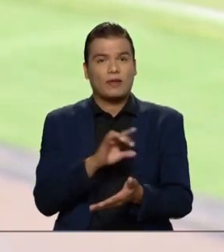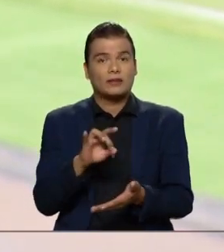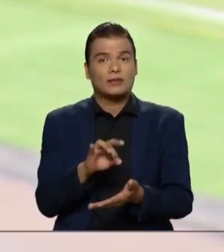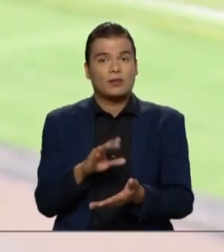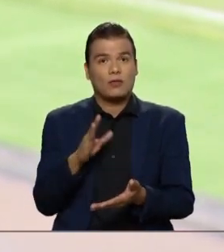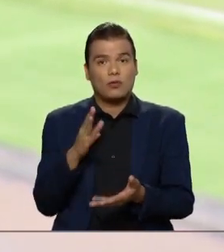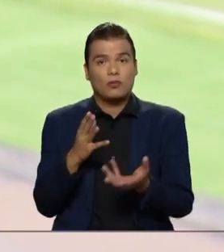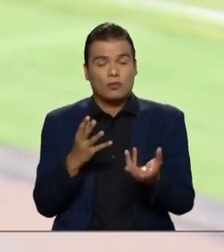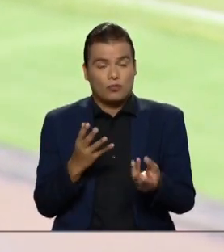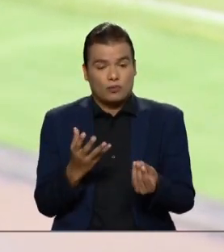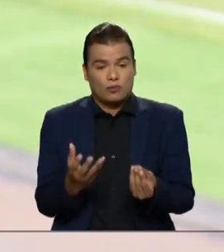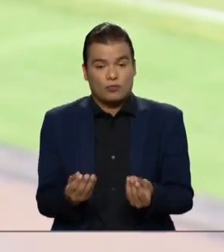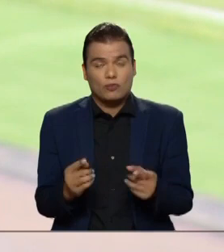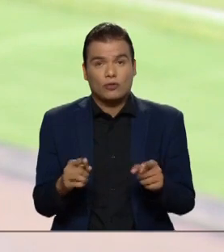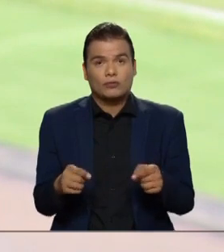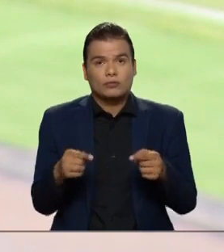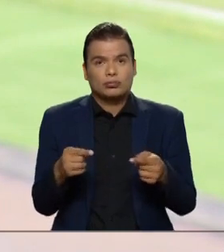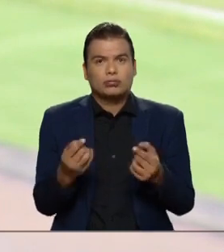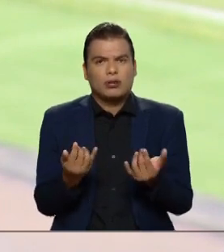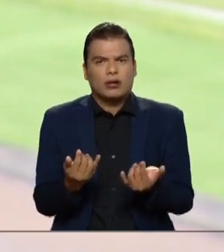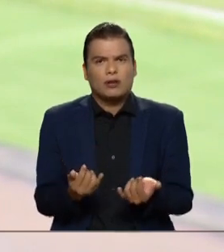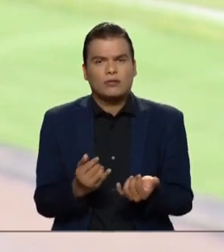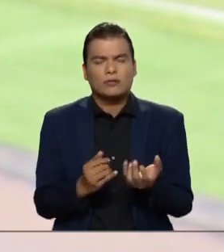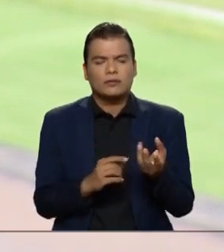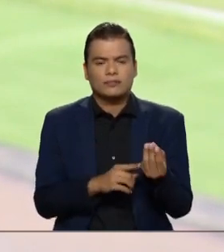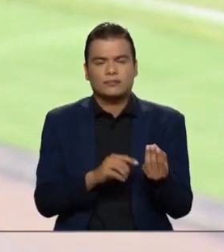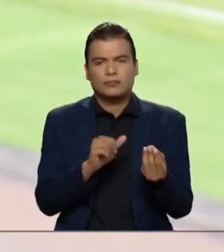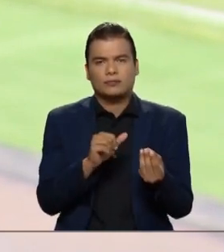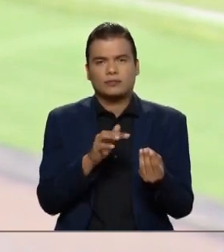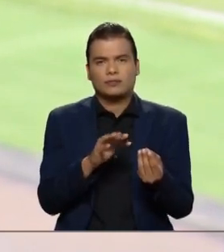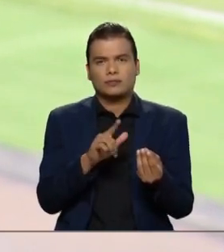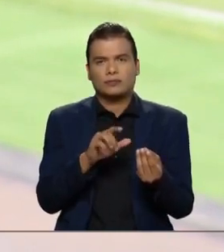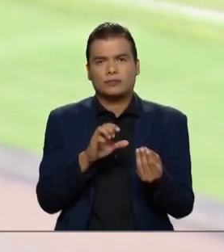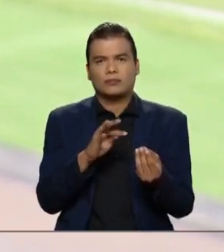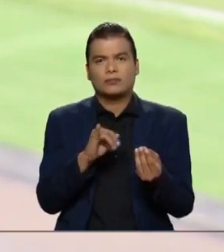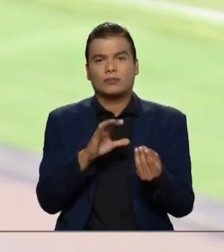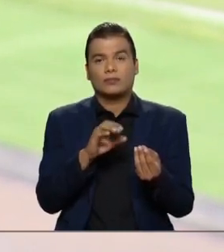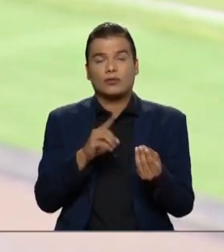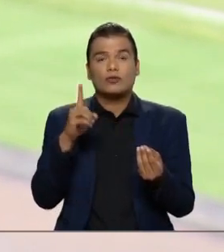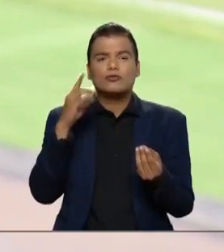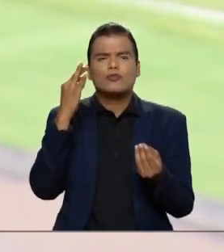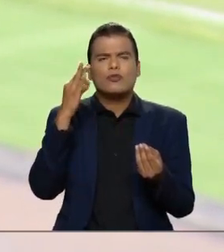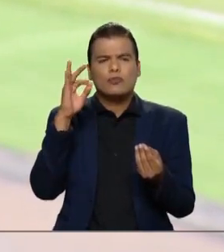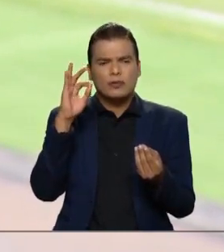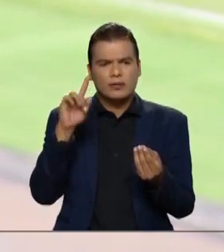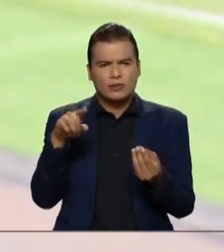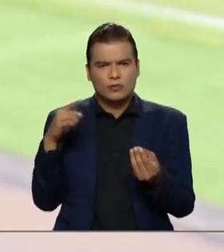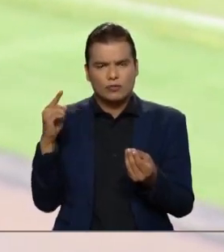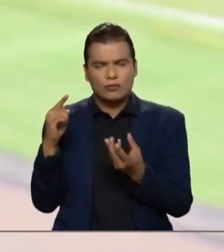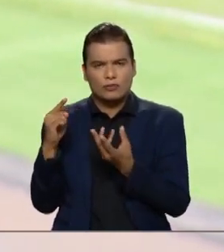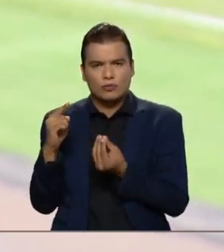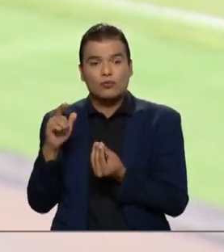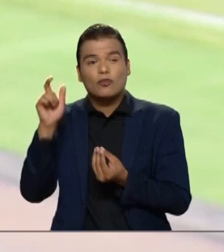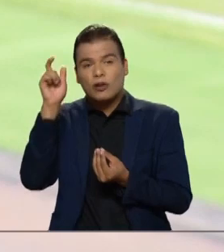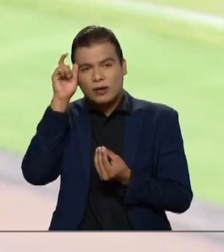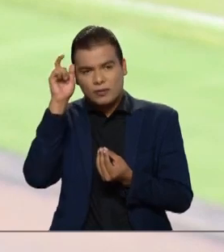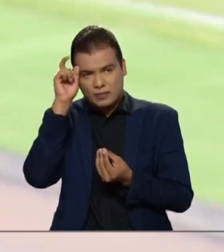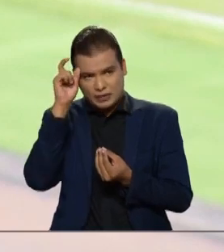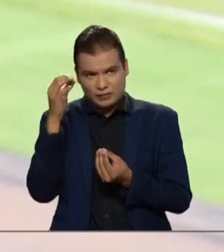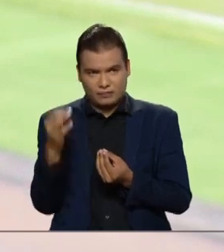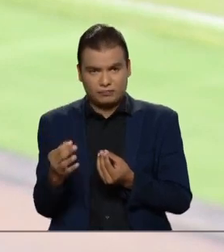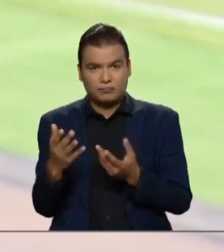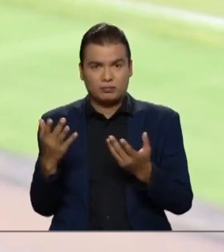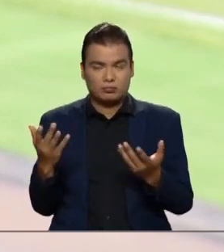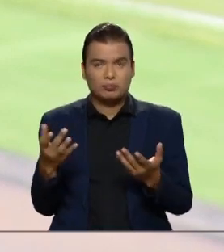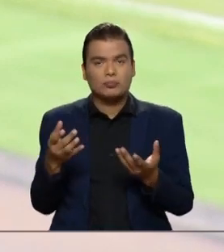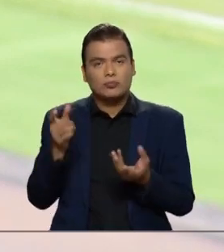llegado hasta esta instancia. Estamos hablando de Atlético Generaciones Palmiranas y por el otro lado América de Cali. Parcialmente van ganando el